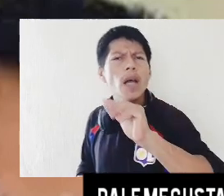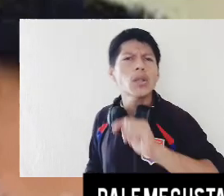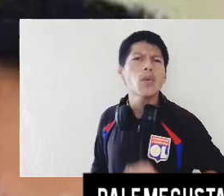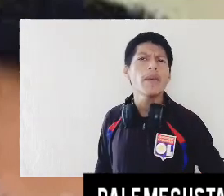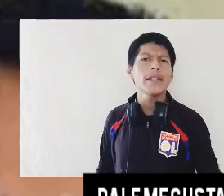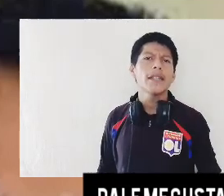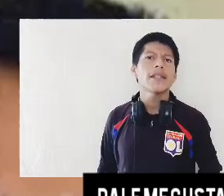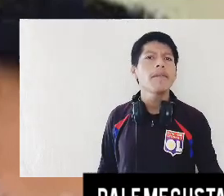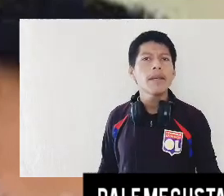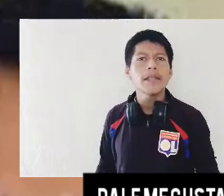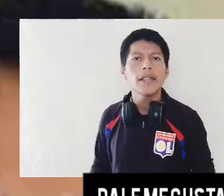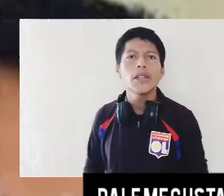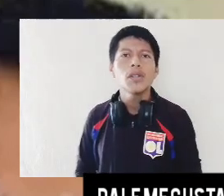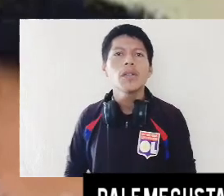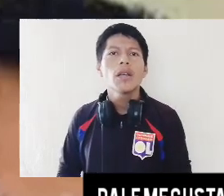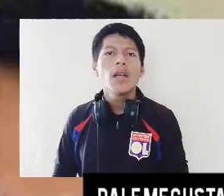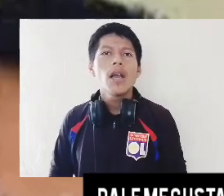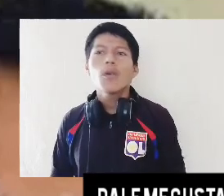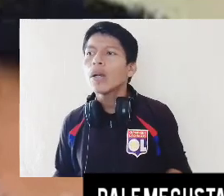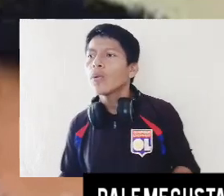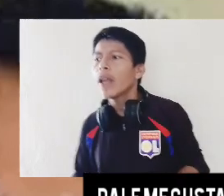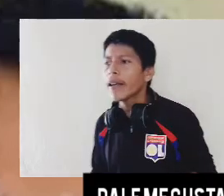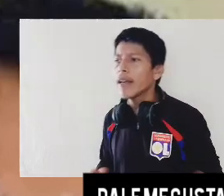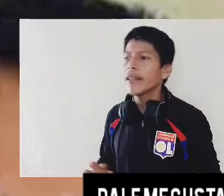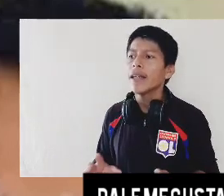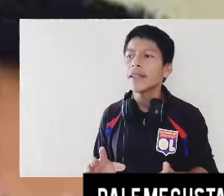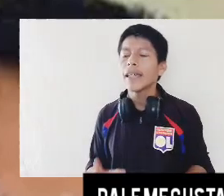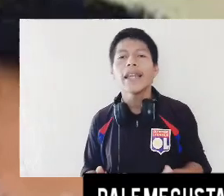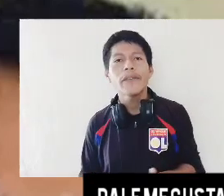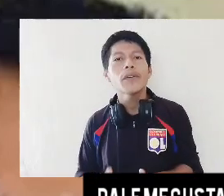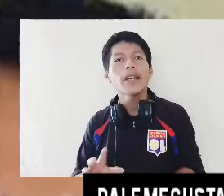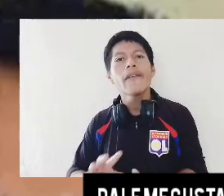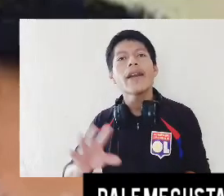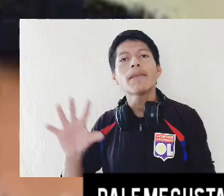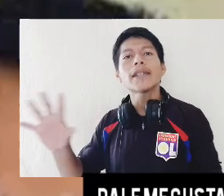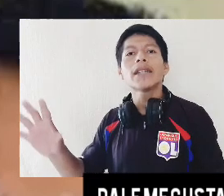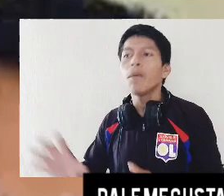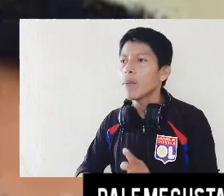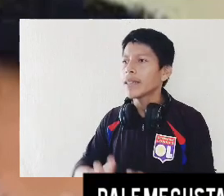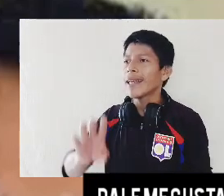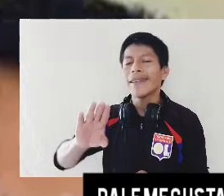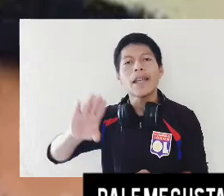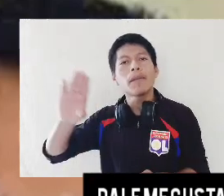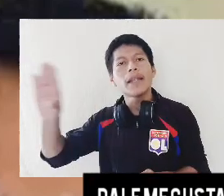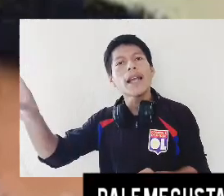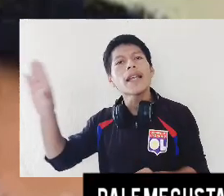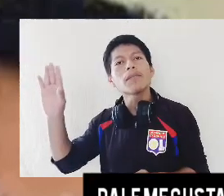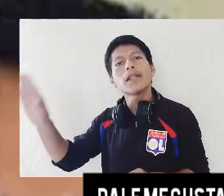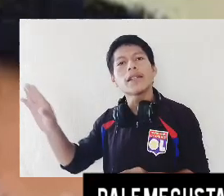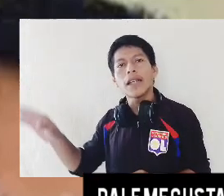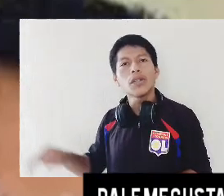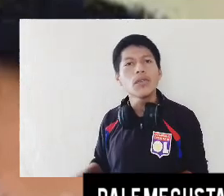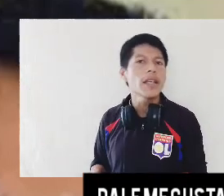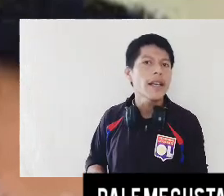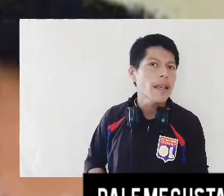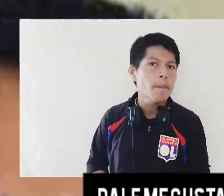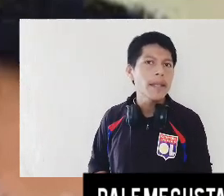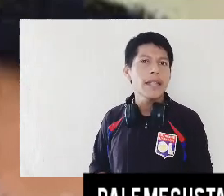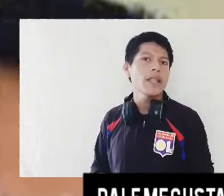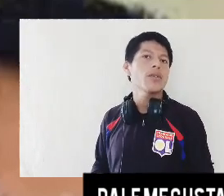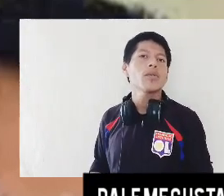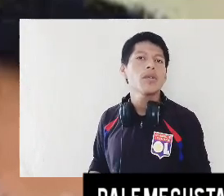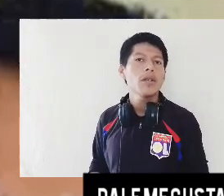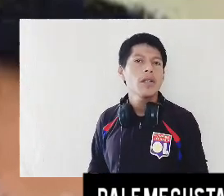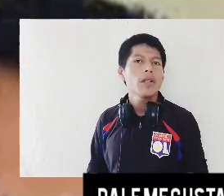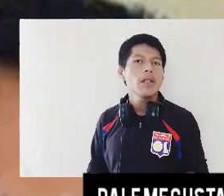fueron 4 meses de investigación, cuando la realidad se debió de llevar más tiempo hasta terminar la administración de Enrique